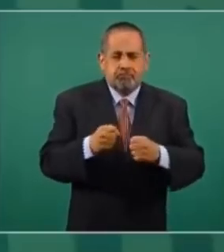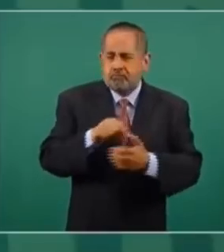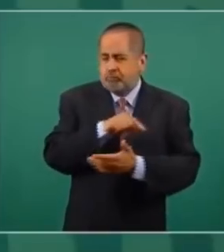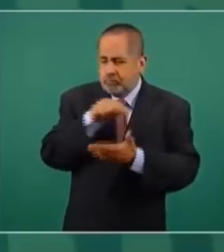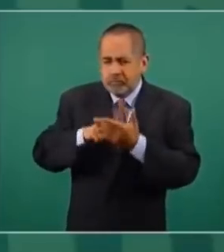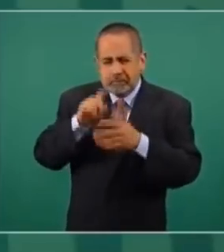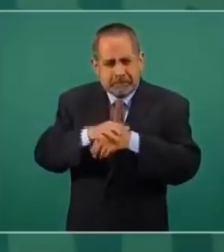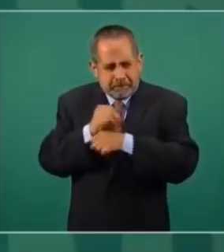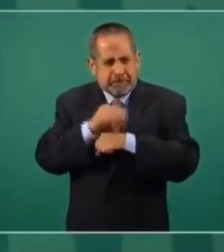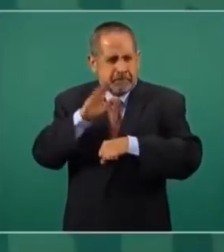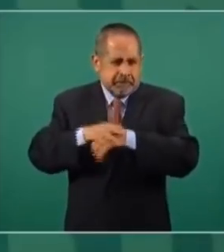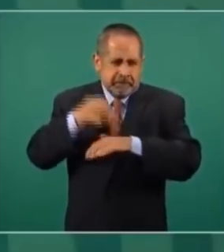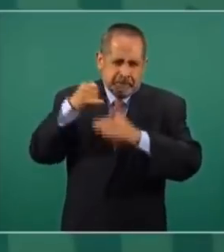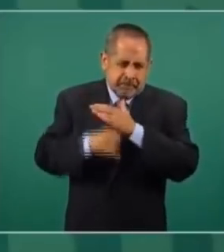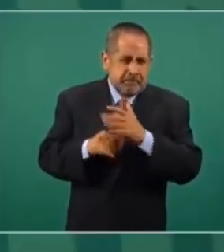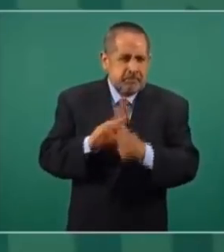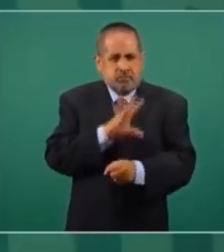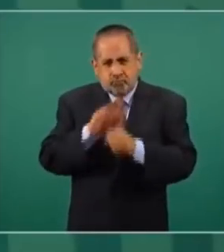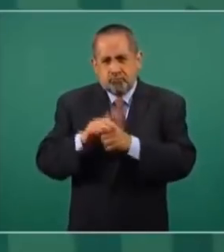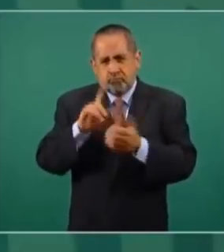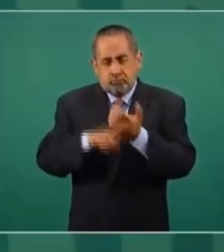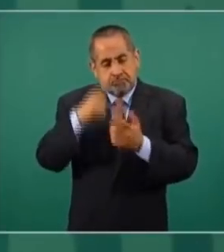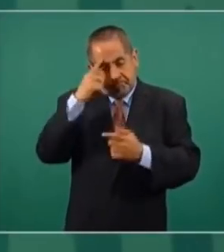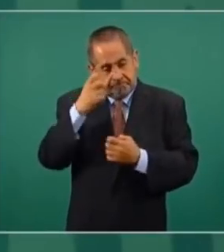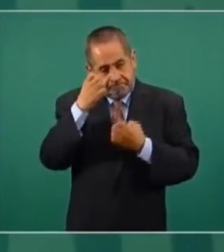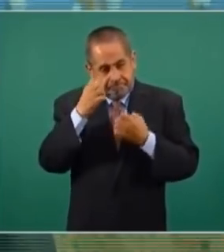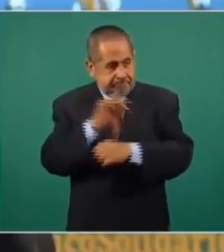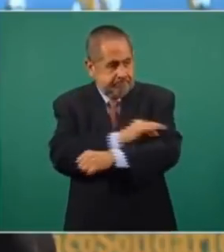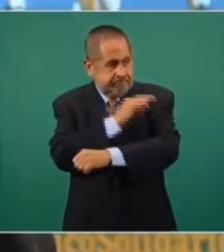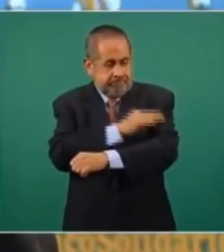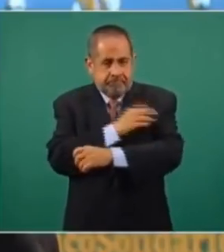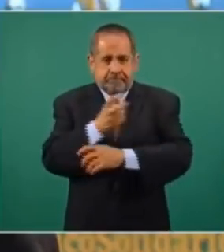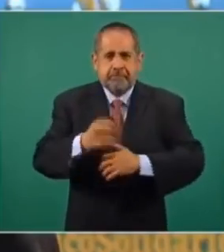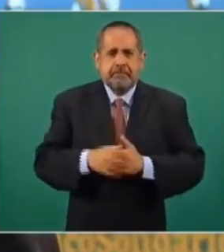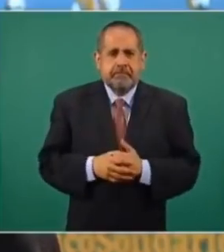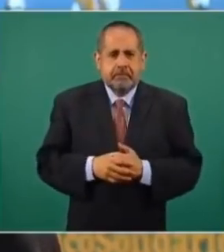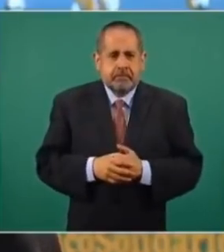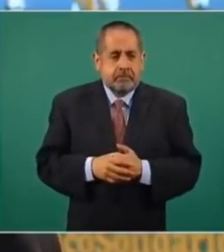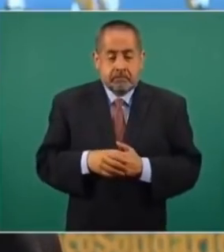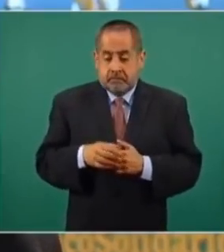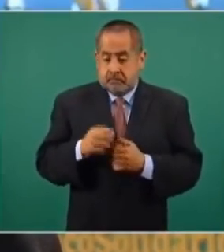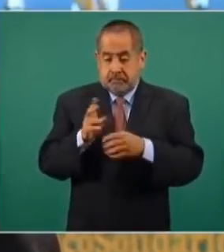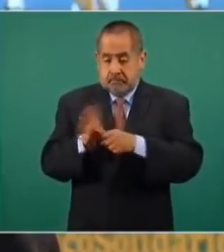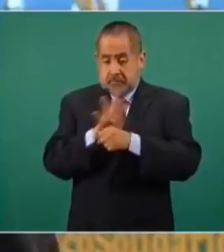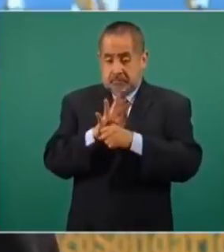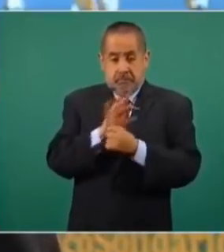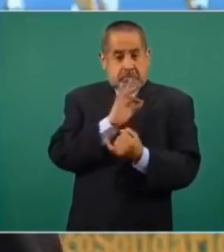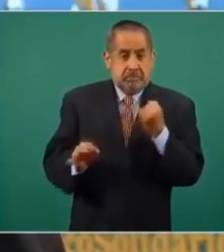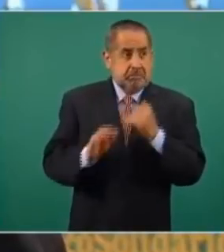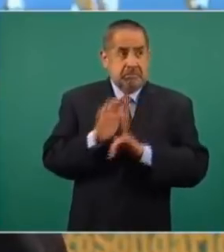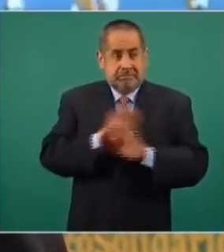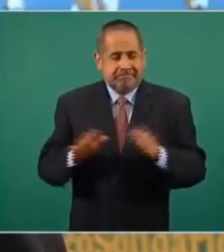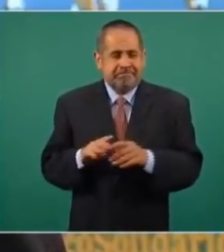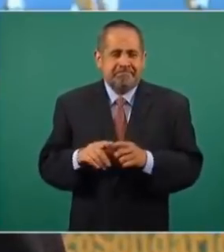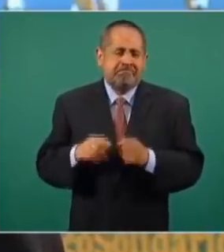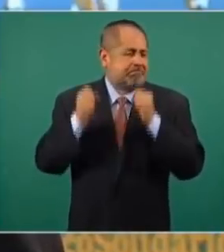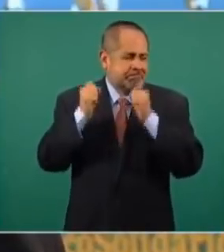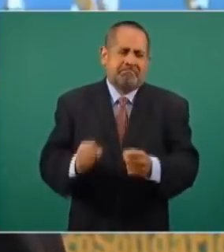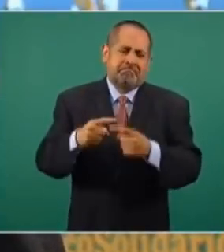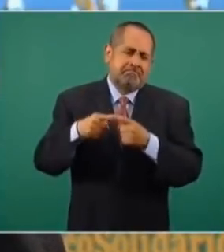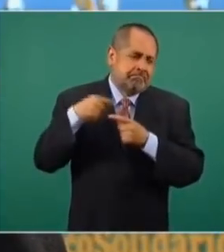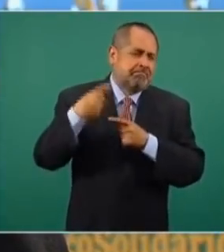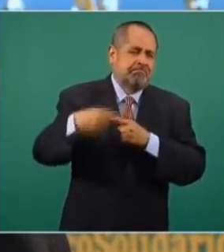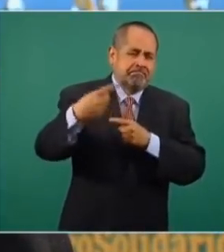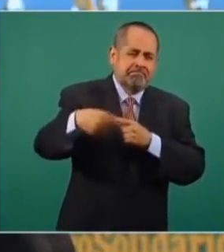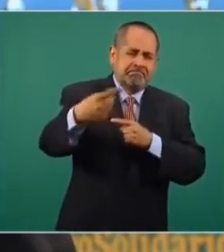más respaldados, apoyados y capaces de hacer esas vacunas, porque no va a ser el último virus, va a haber otros. Y